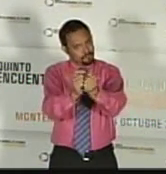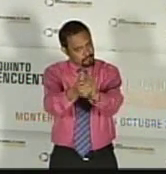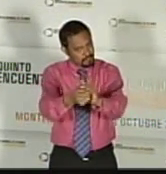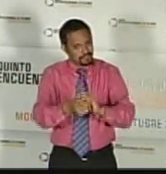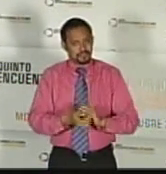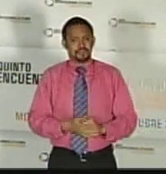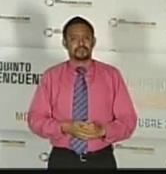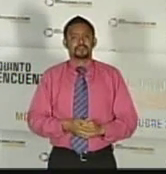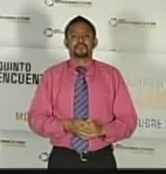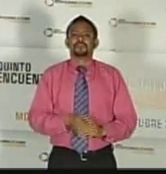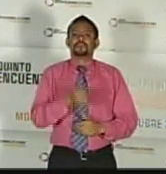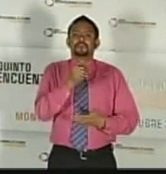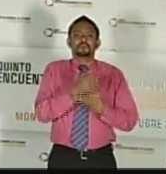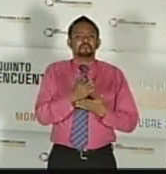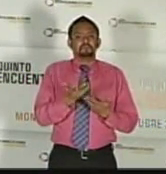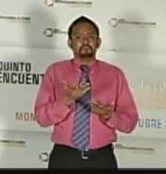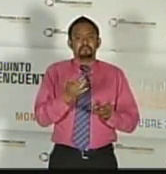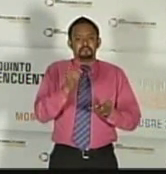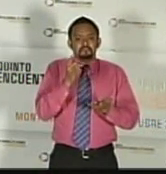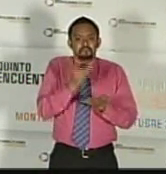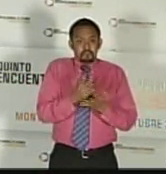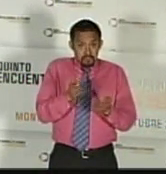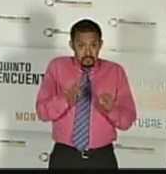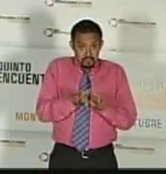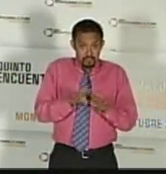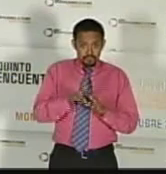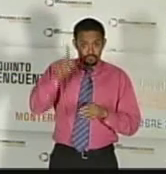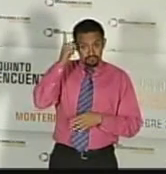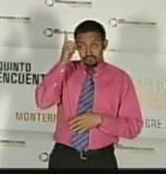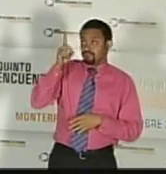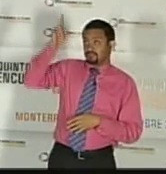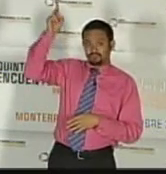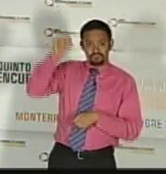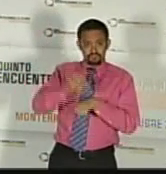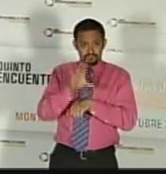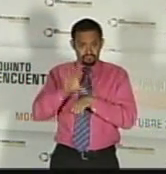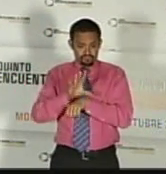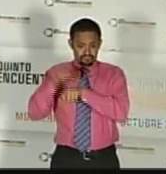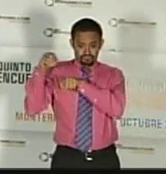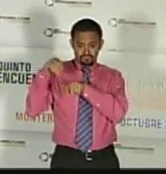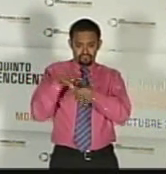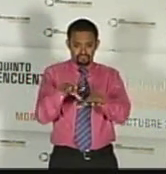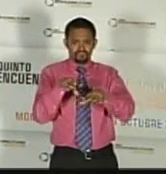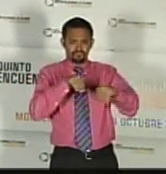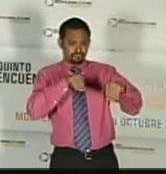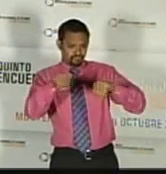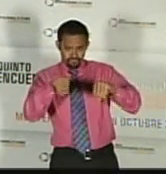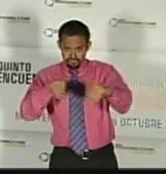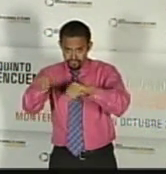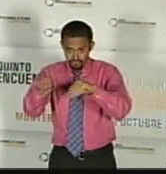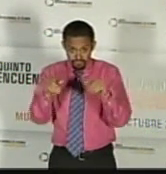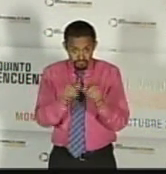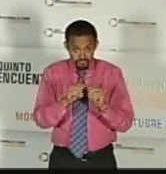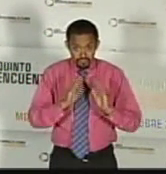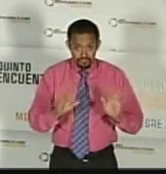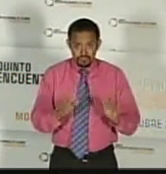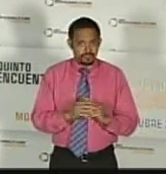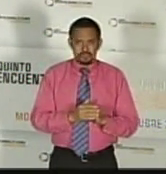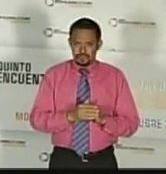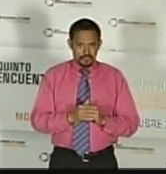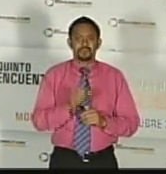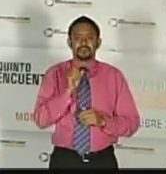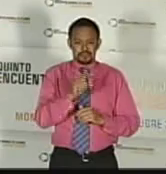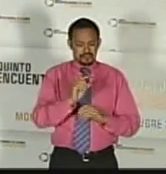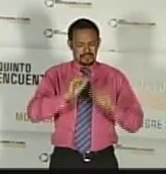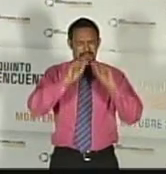solamente había un impulso espiritual de lo divino, del espíritu divino en acción moviéndolo, sino que la dirección me